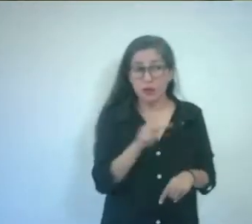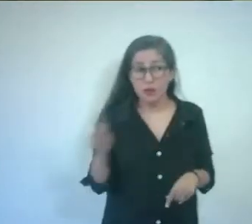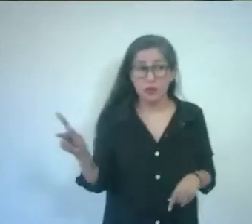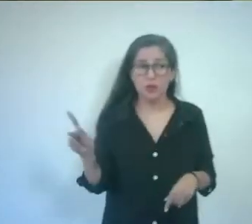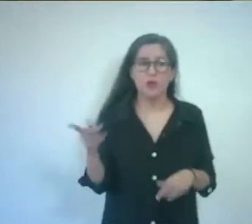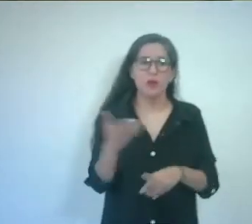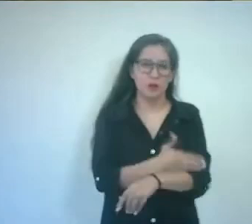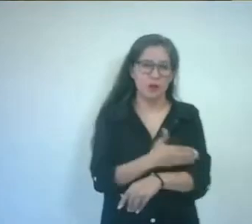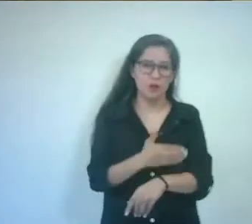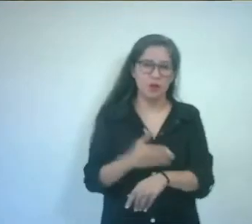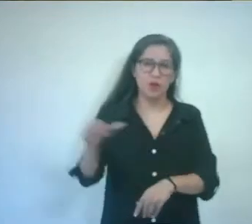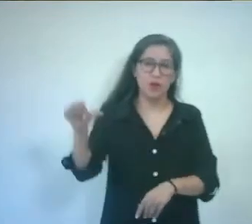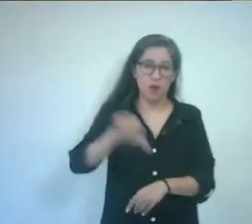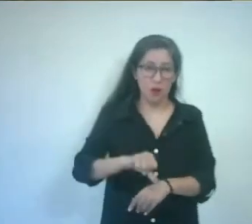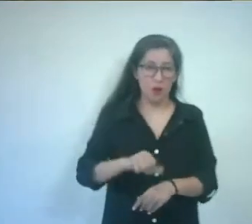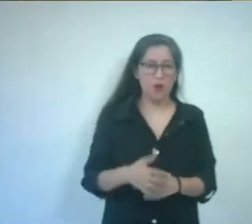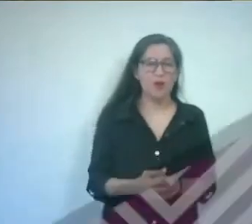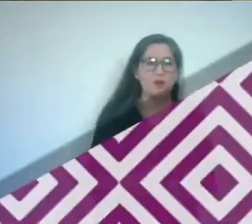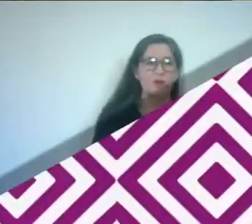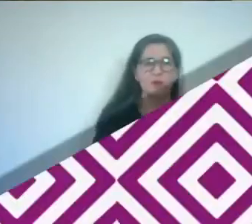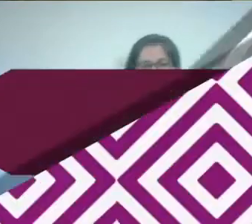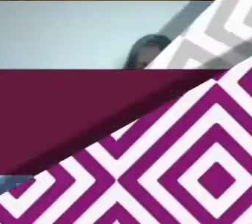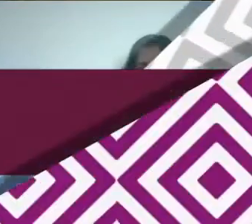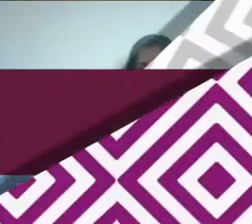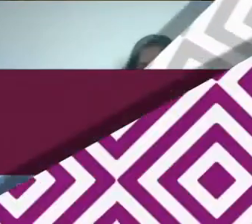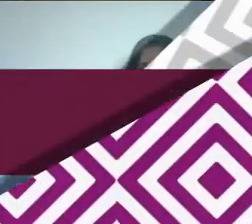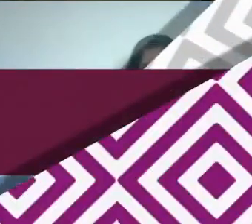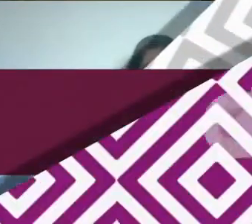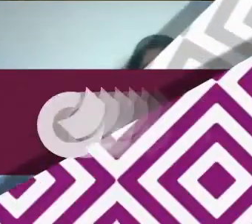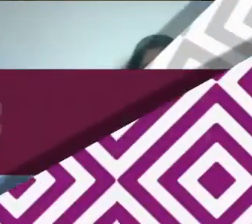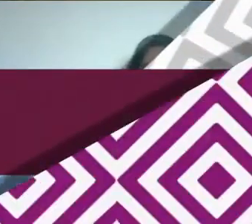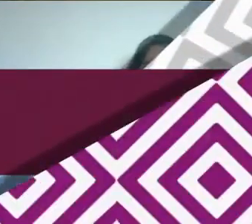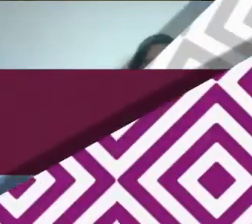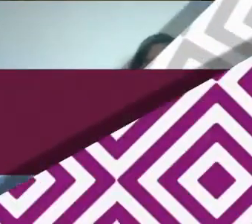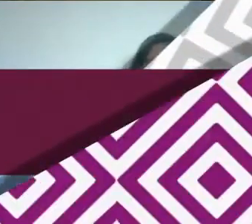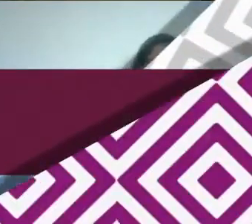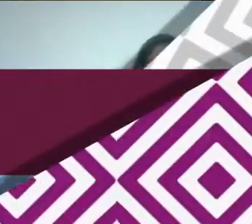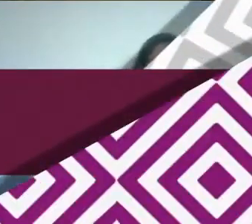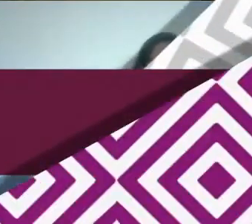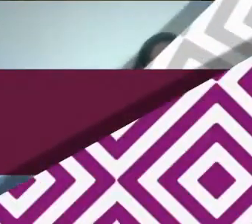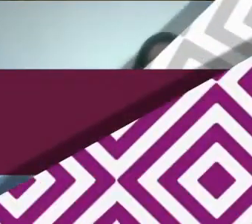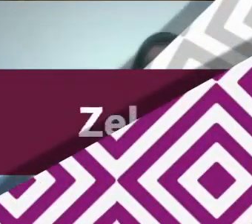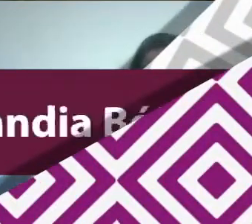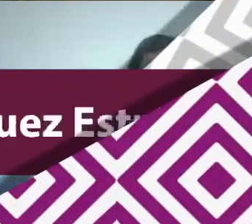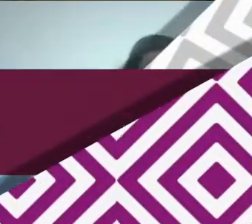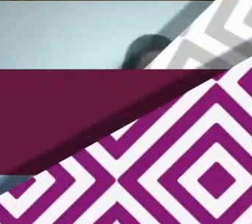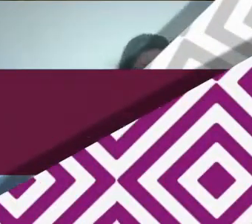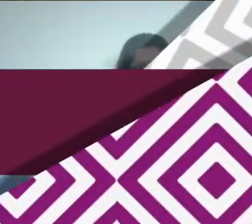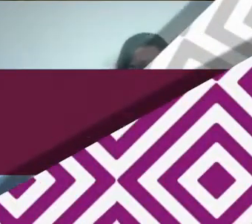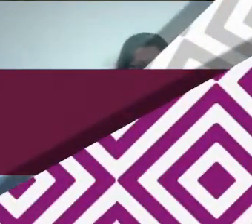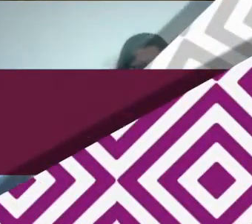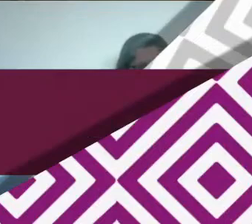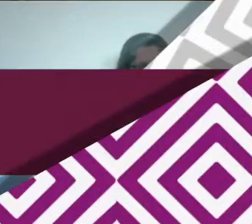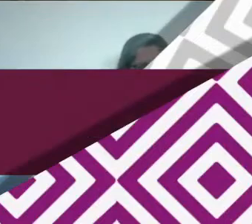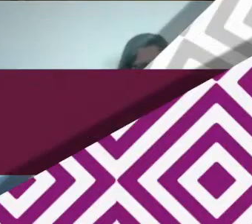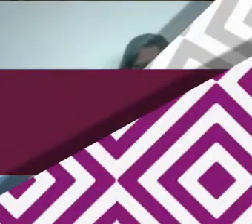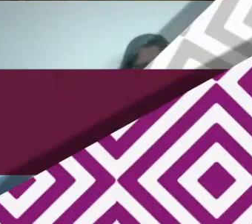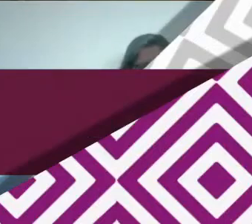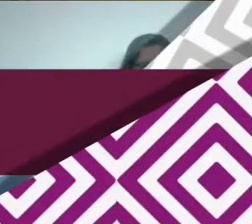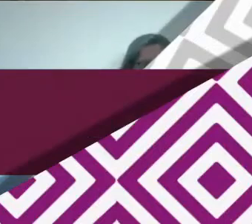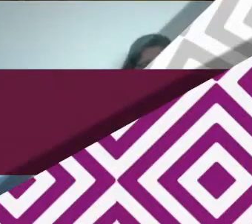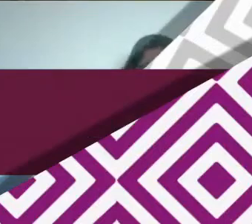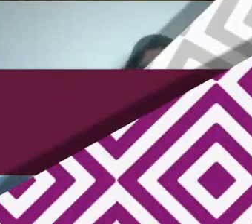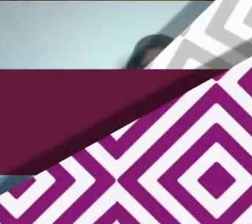quienes me acompañan en esta mesa, muchas gracias por su presencia. En esta ocasión, la organización de este